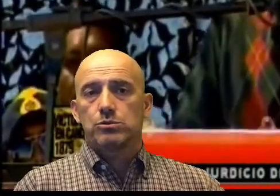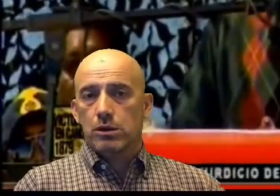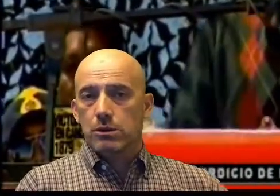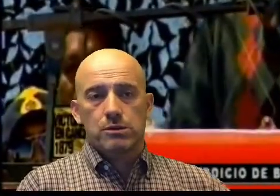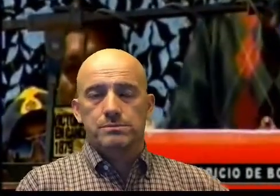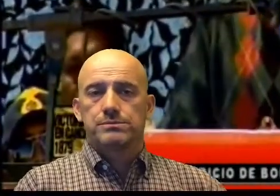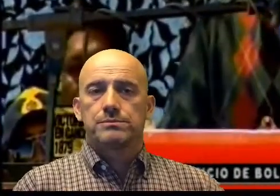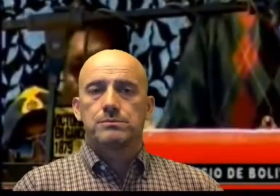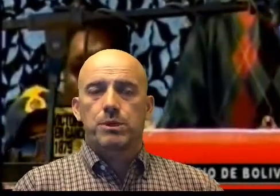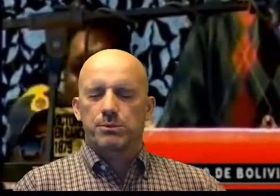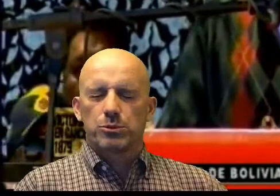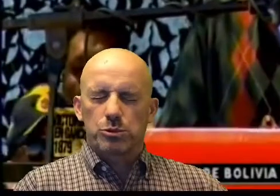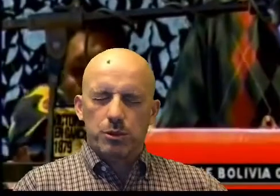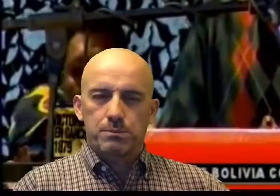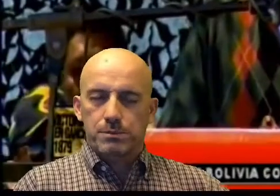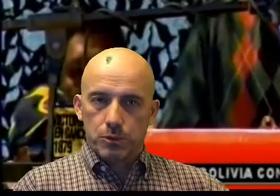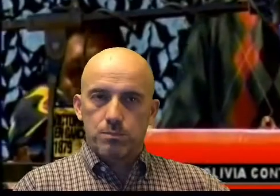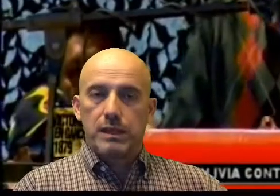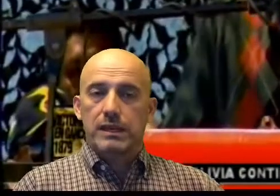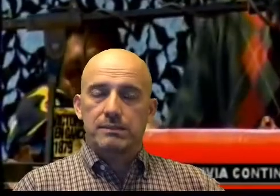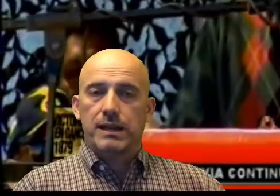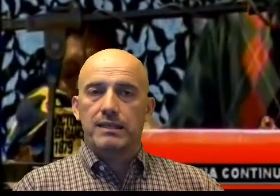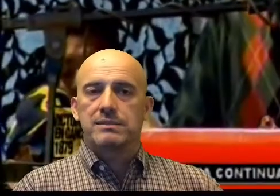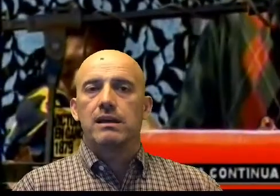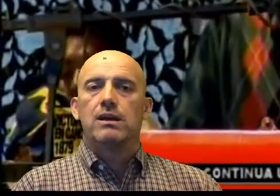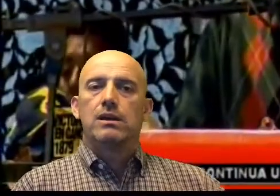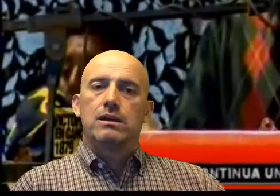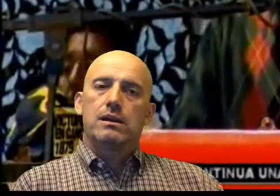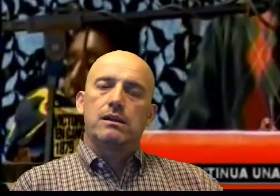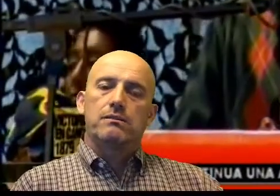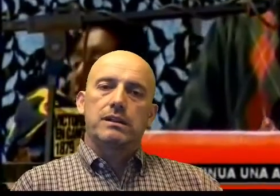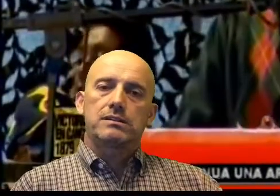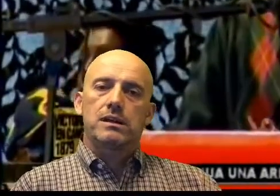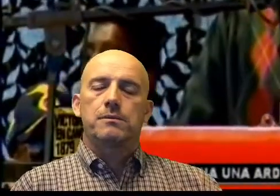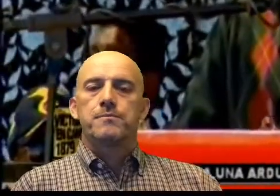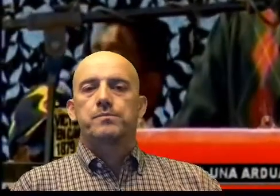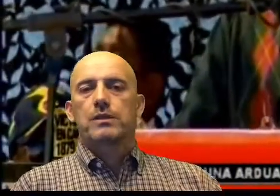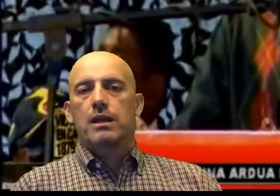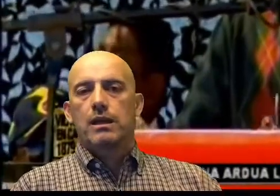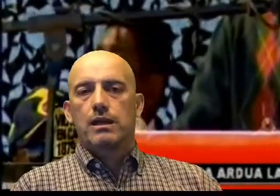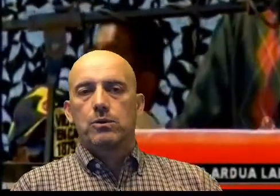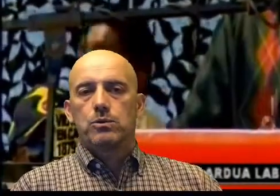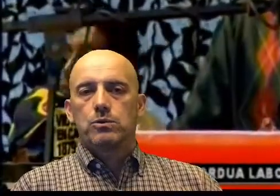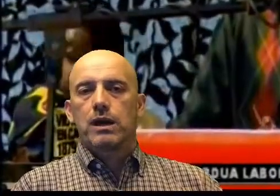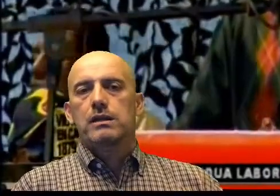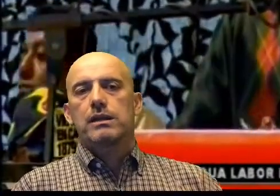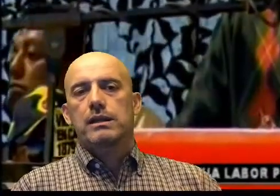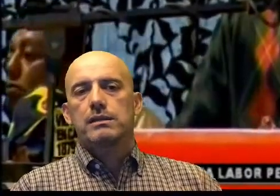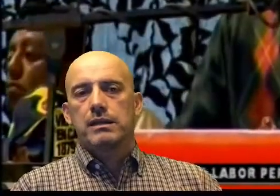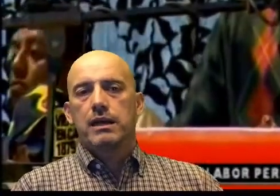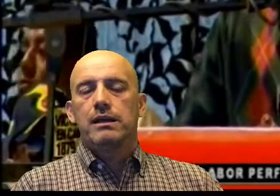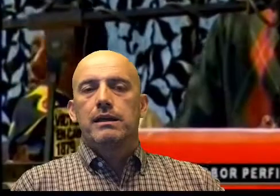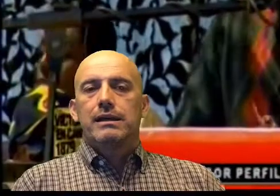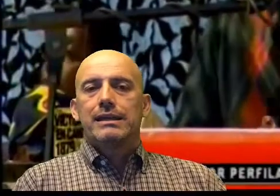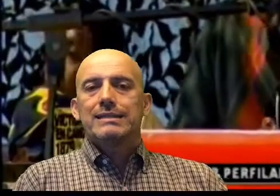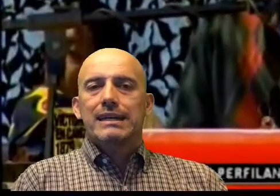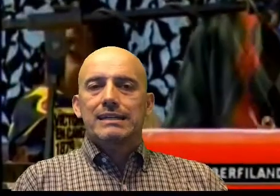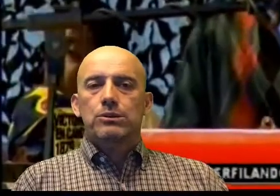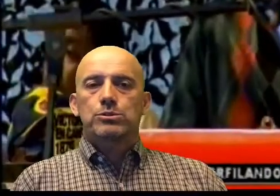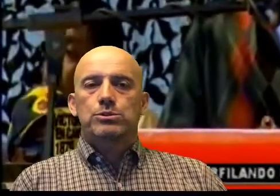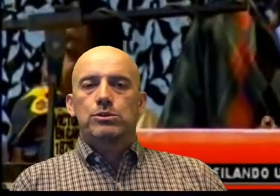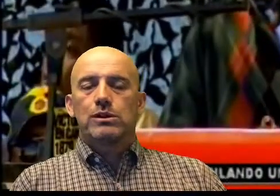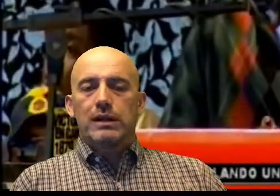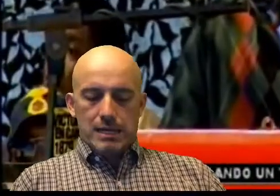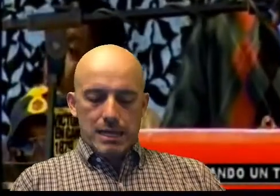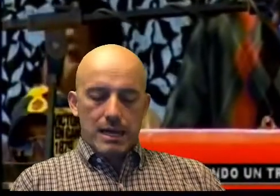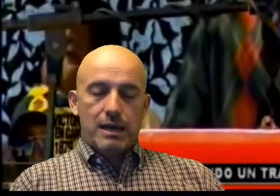esa guerra junto a ecuador por punto uruguay disciplinaria triple alianza brasil uruguay y argentina y esa